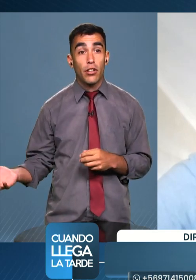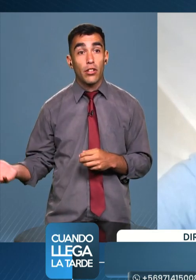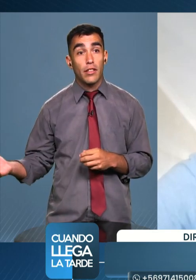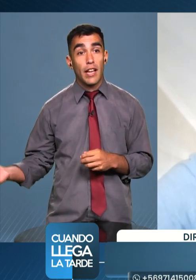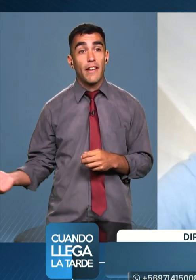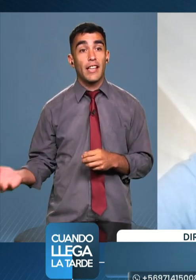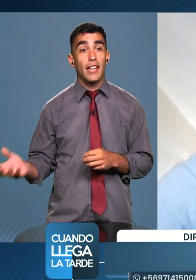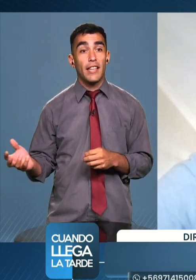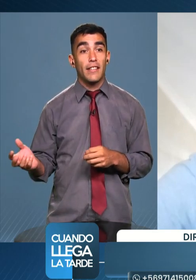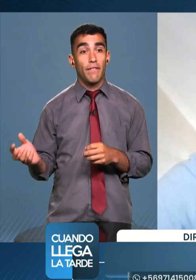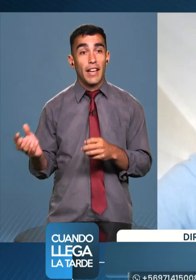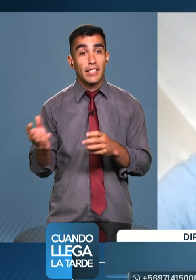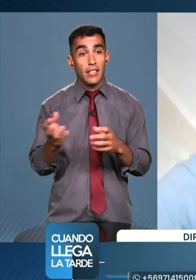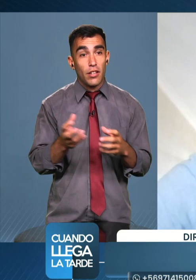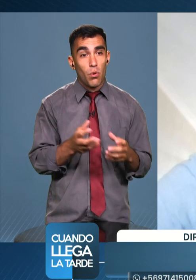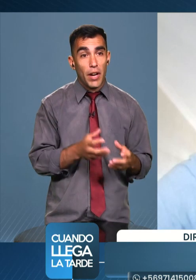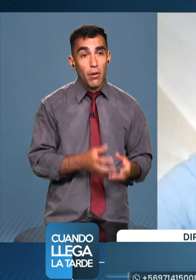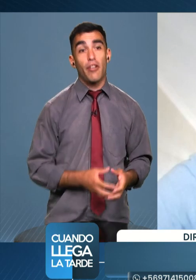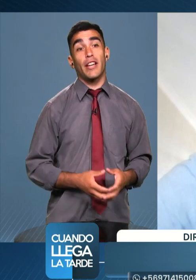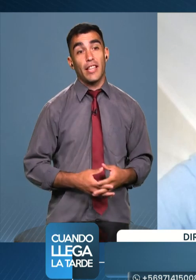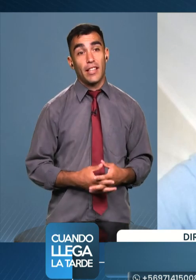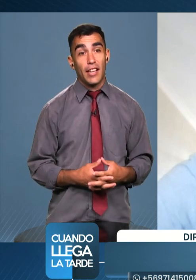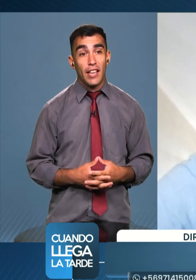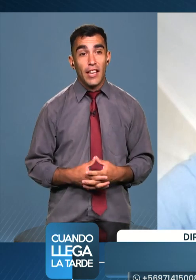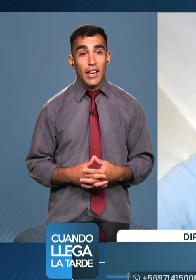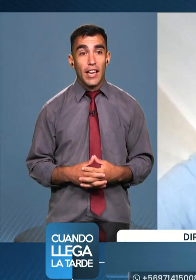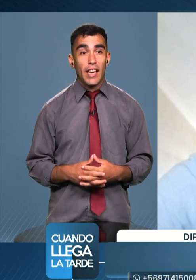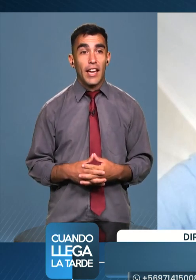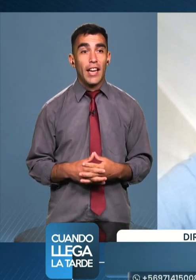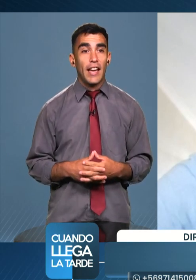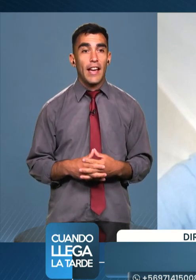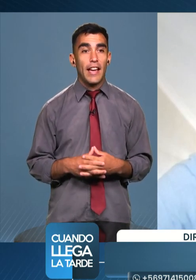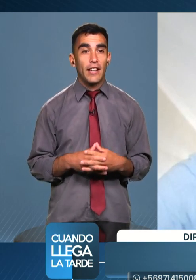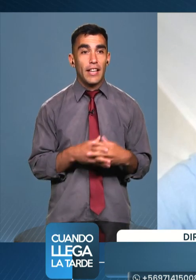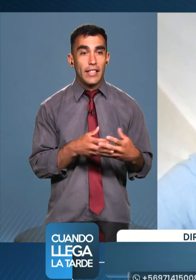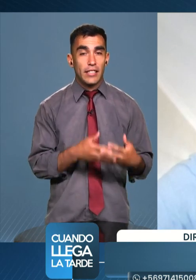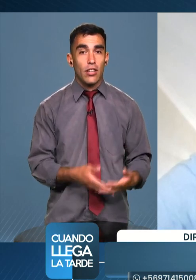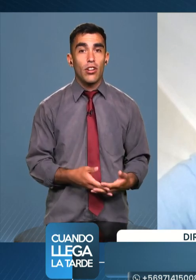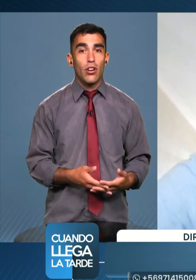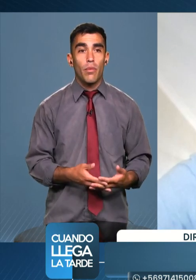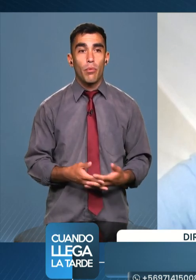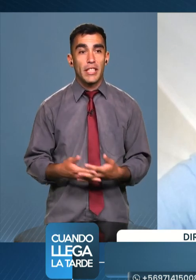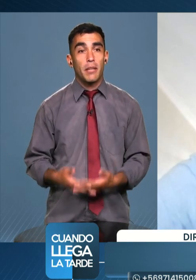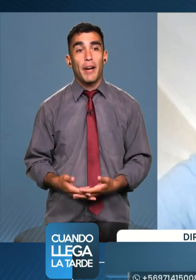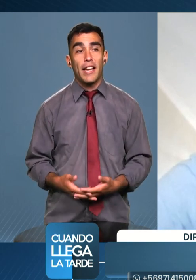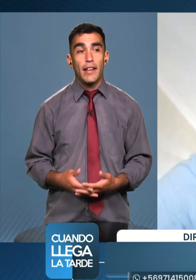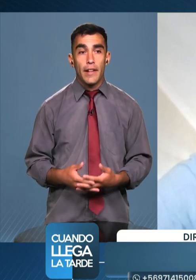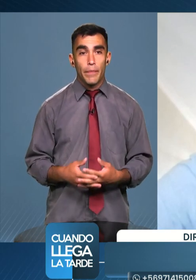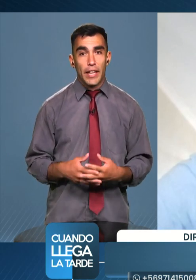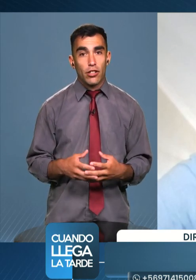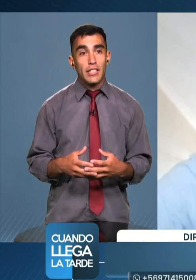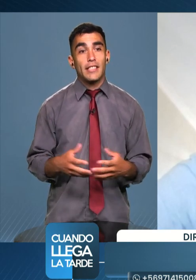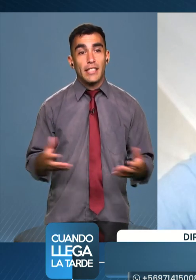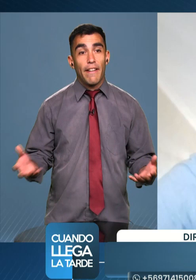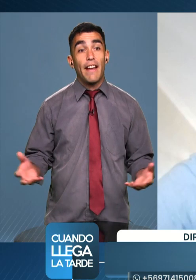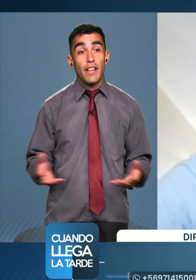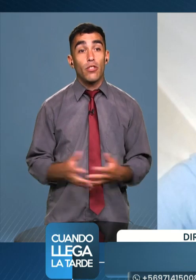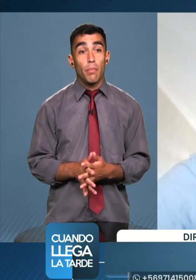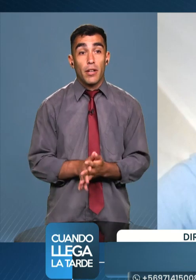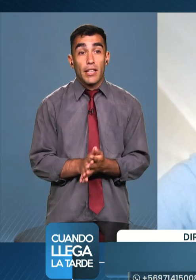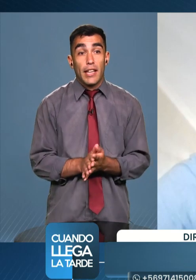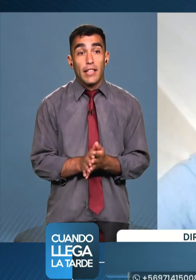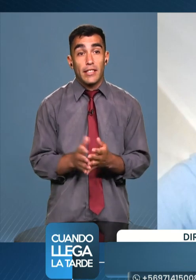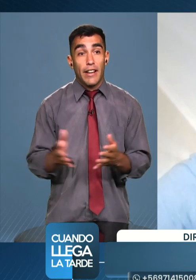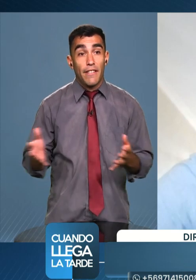algunos días nos contaba que va a existir una nueva orquesta en liceos municipales. Entonces se van